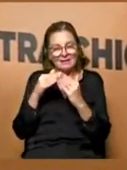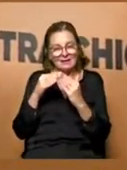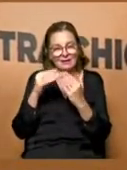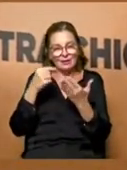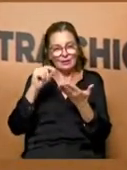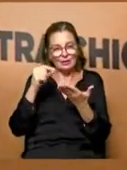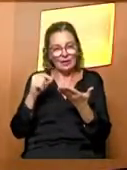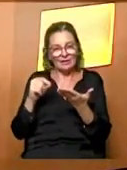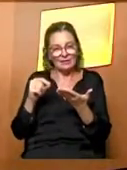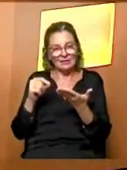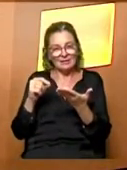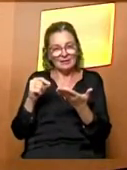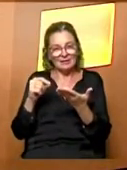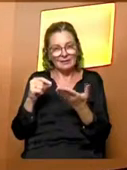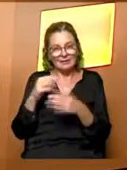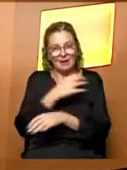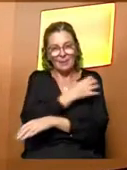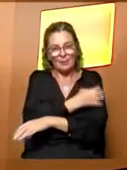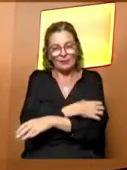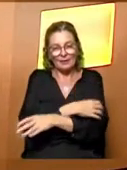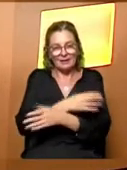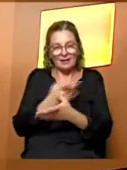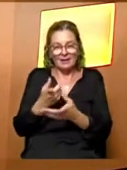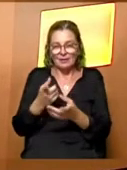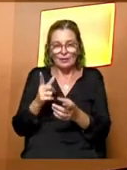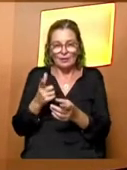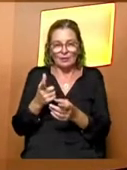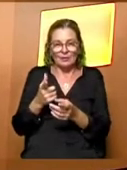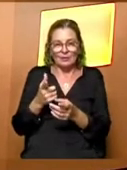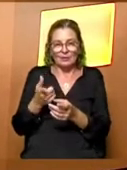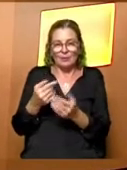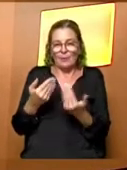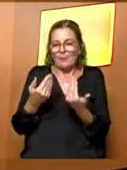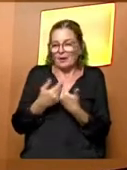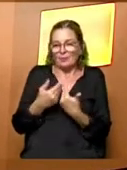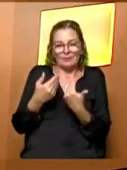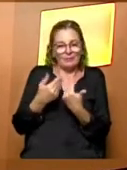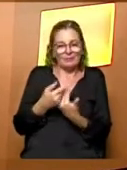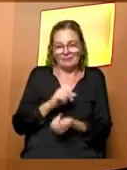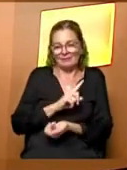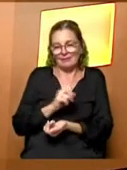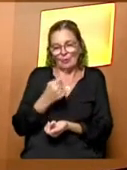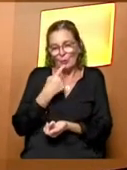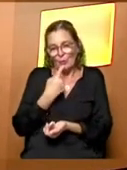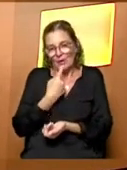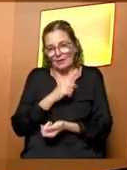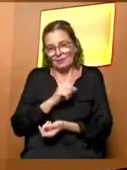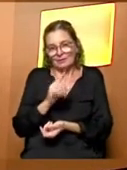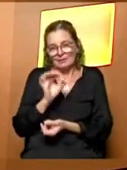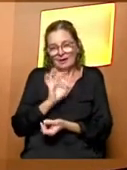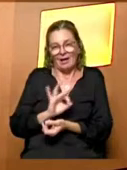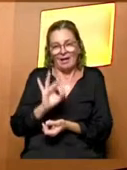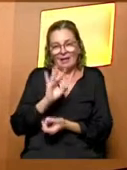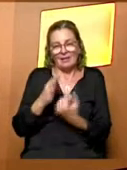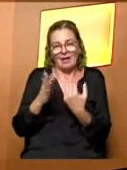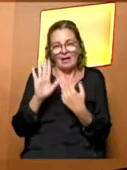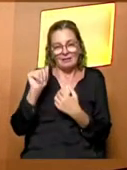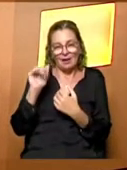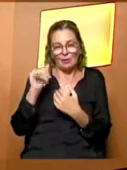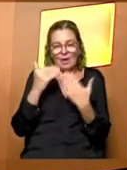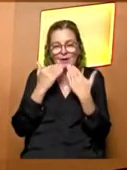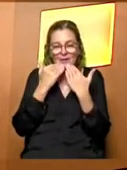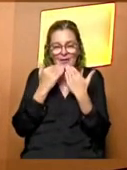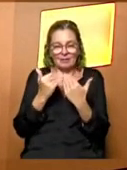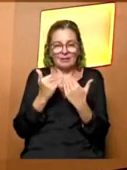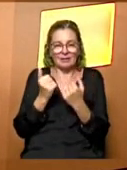que produce la pobreza. Eso no los tenemos que cuestionar también. Y nada, saludar y agradecer